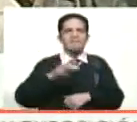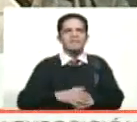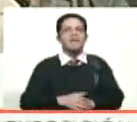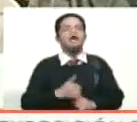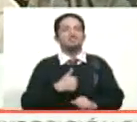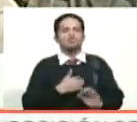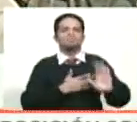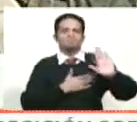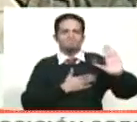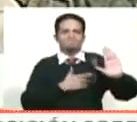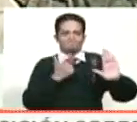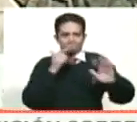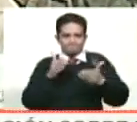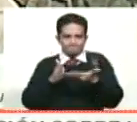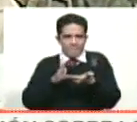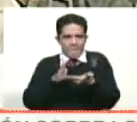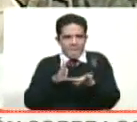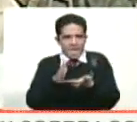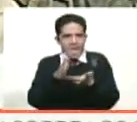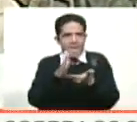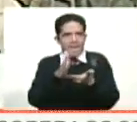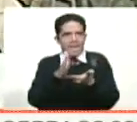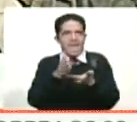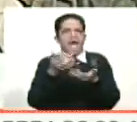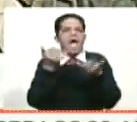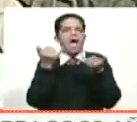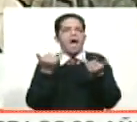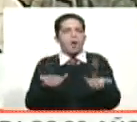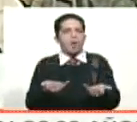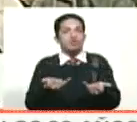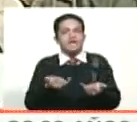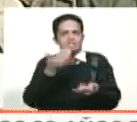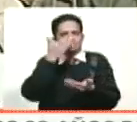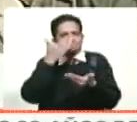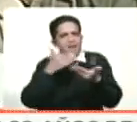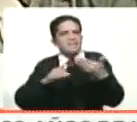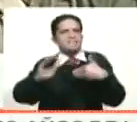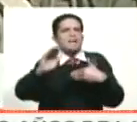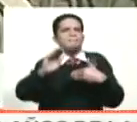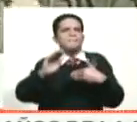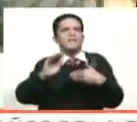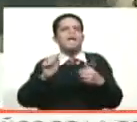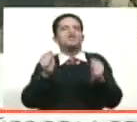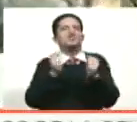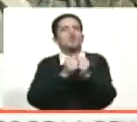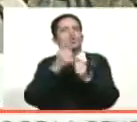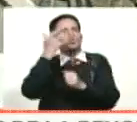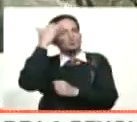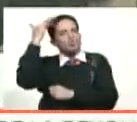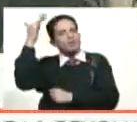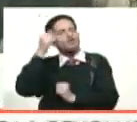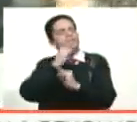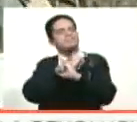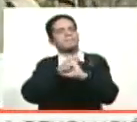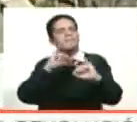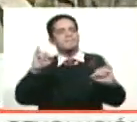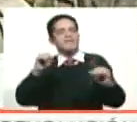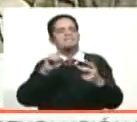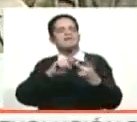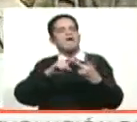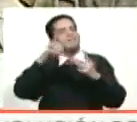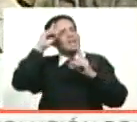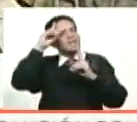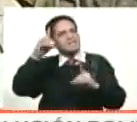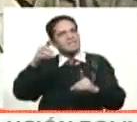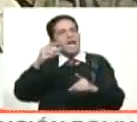que seré leal por ahora y para siempre con los sueños de independencia, de dignidad, y